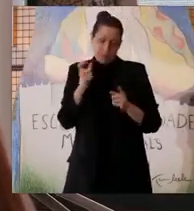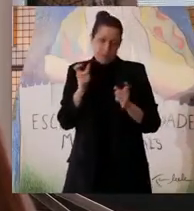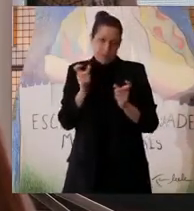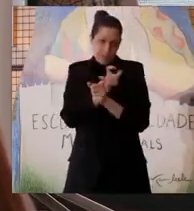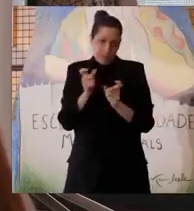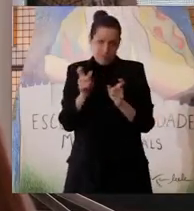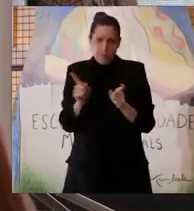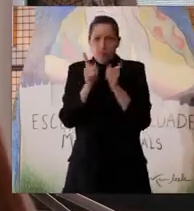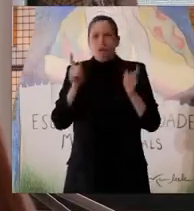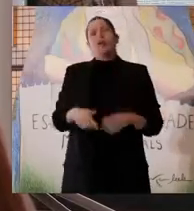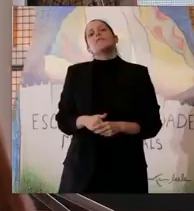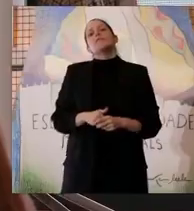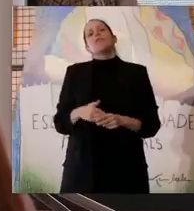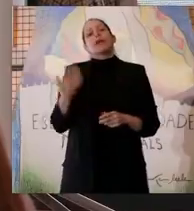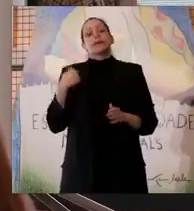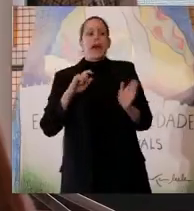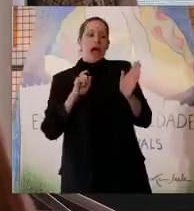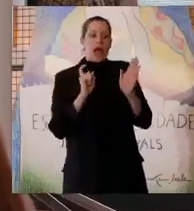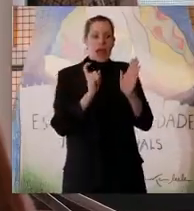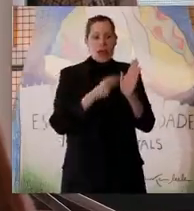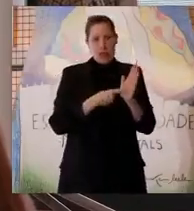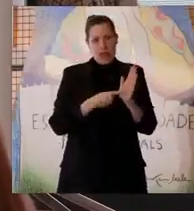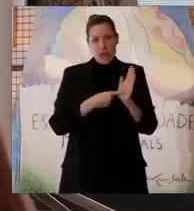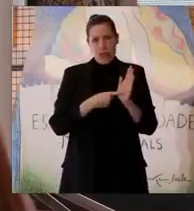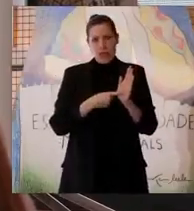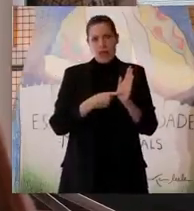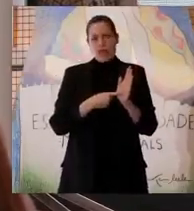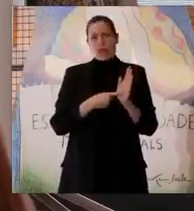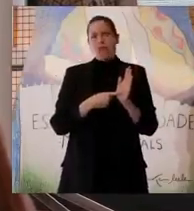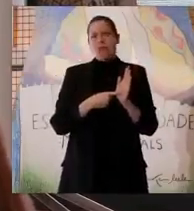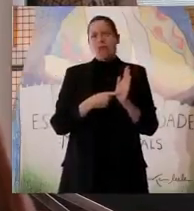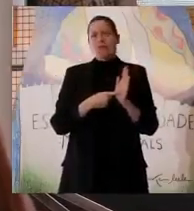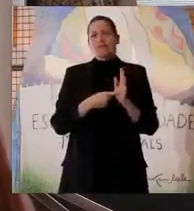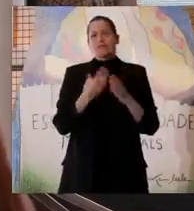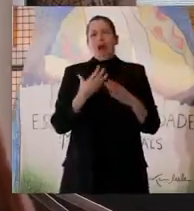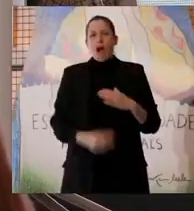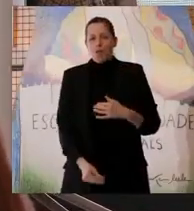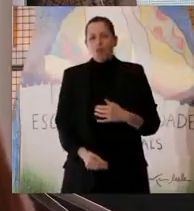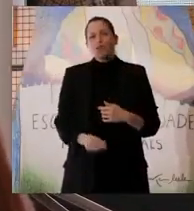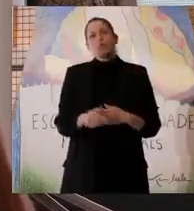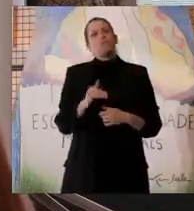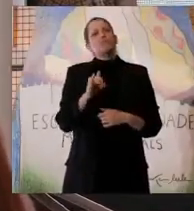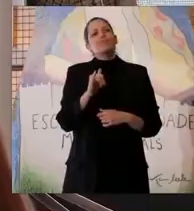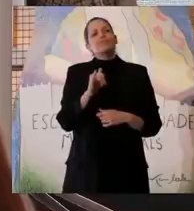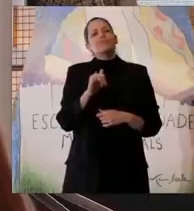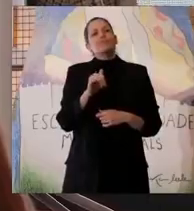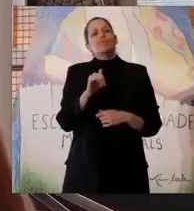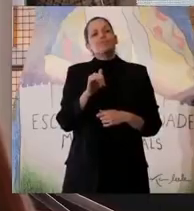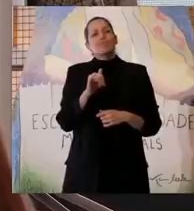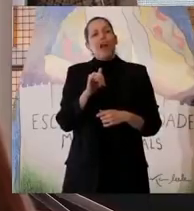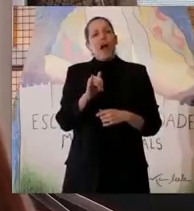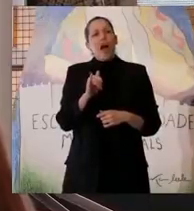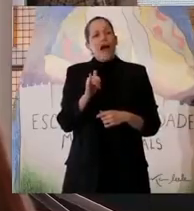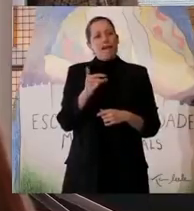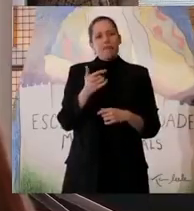libertad sexual y en la reforma de la ley del aborto a mí siempre me genera mucha curiosidad porque un paso es meter